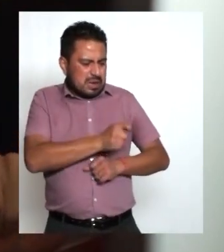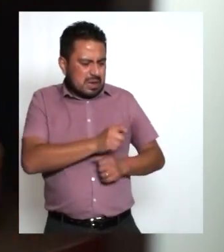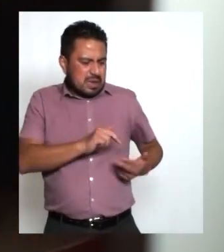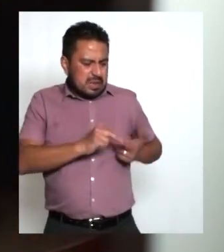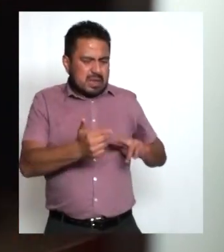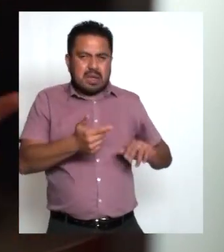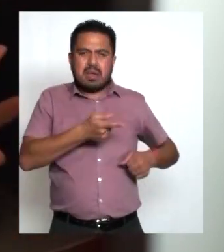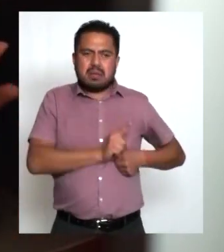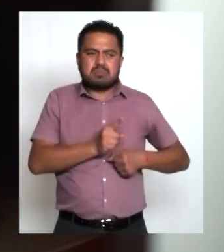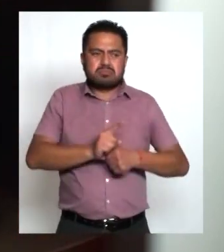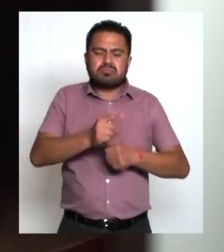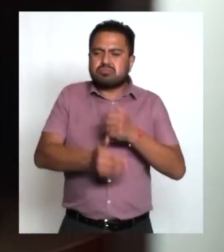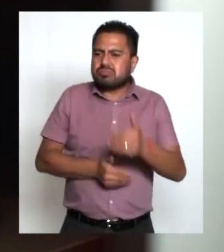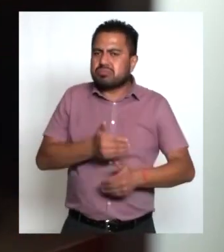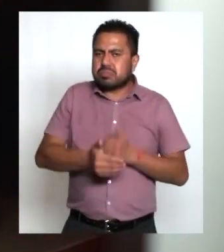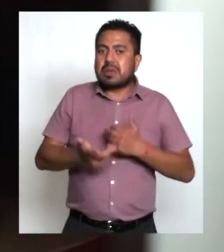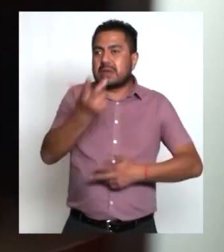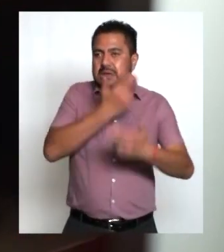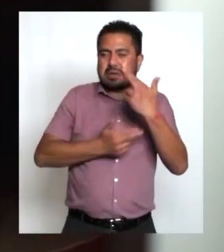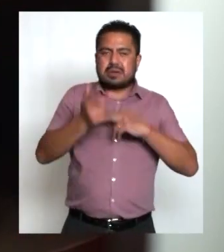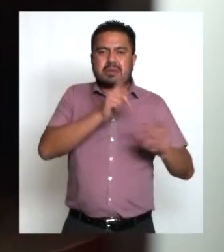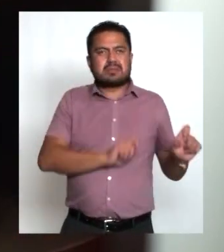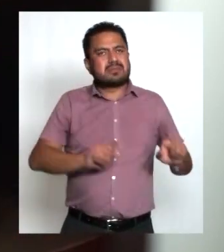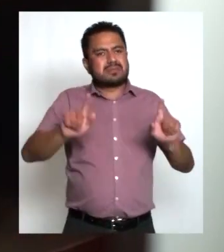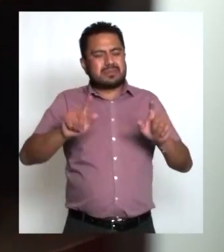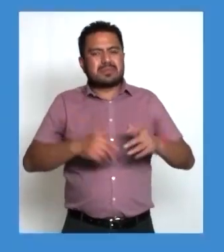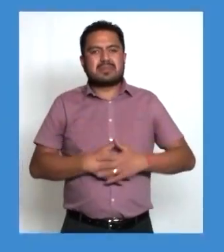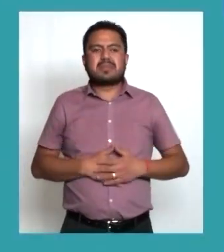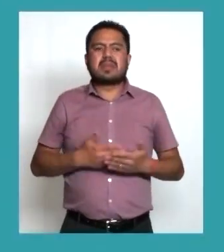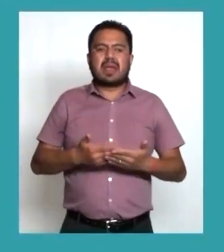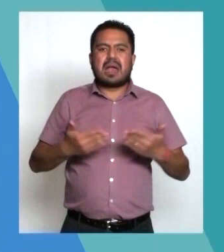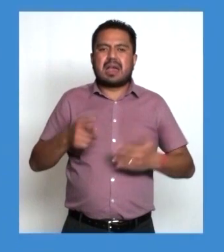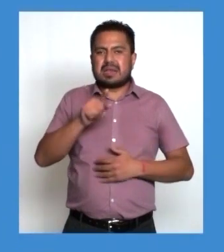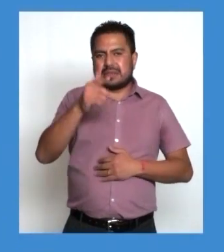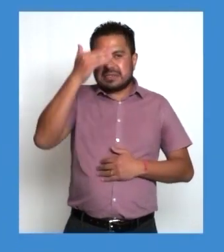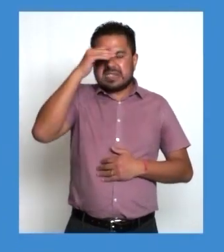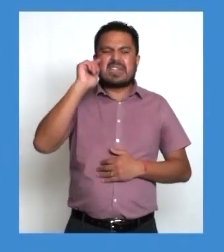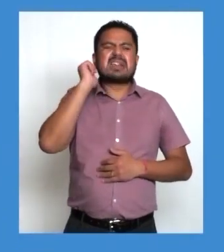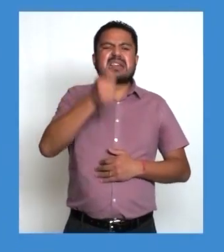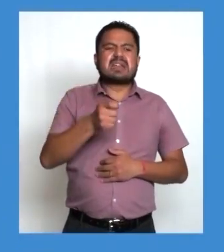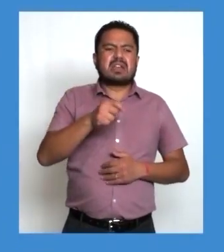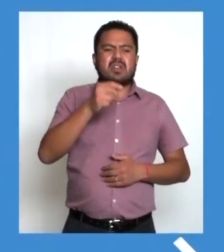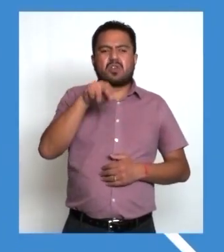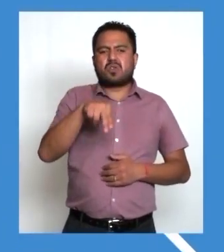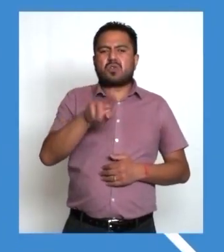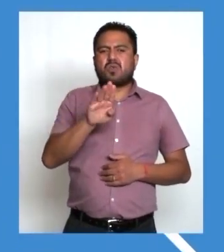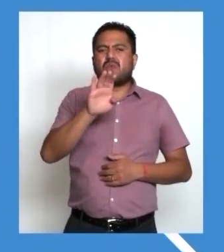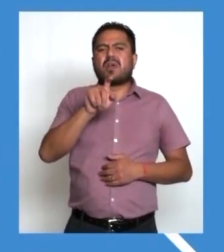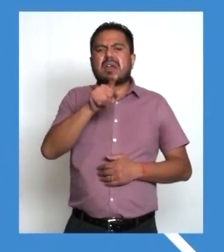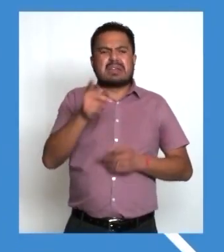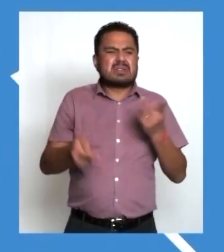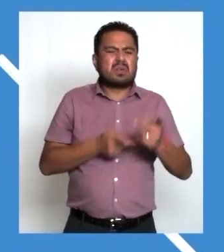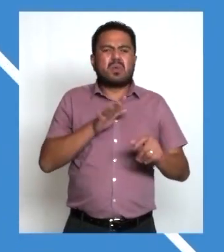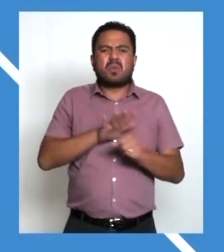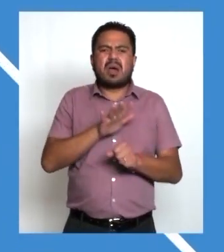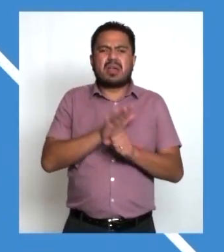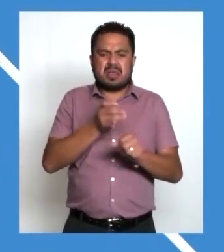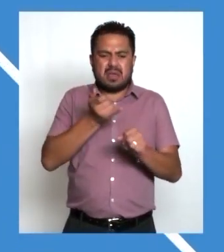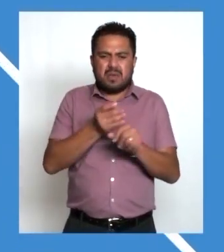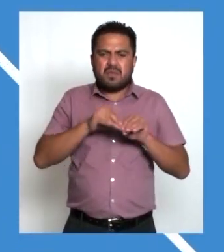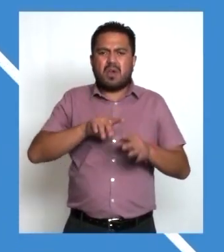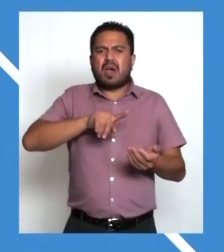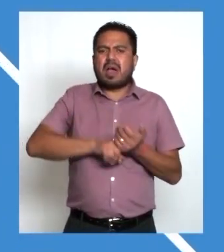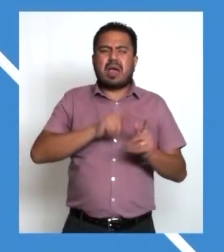que nos relacionamos al día a día. Y bueno, regresamos al programa. Ahora que ya sabes qué es la nube, ¿te has preguntado